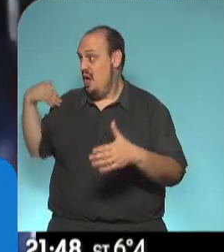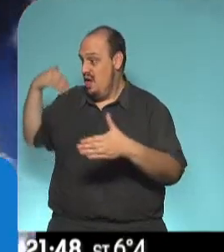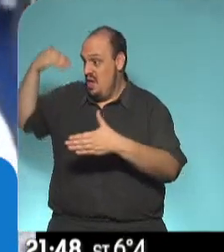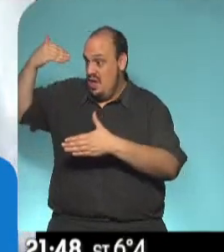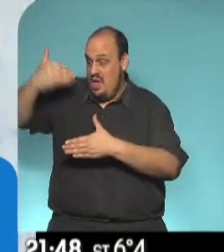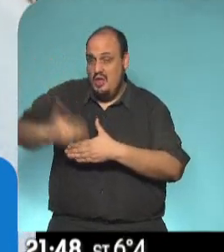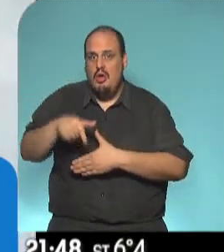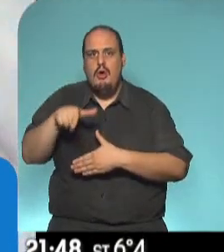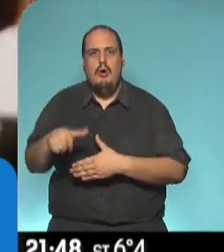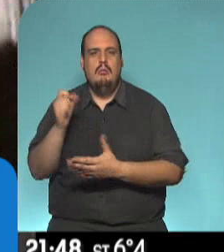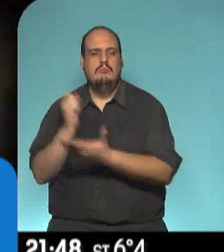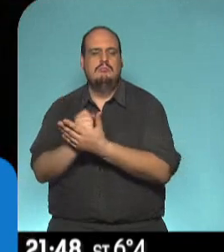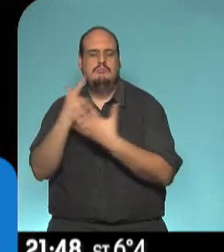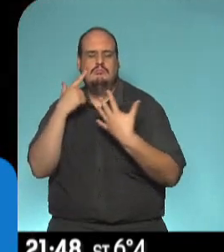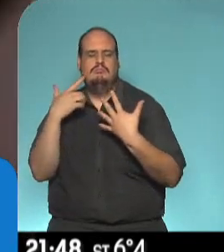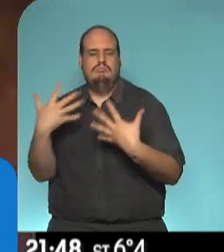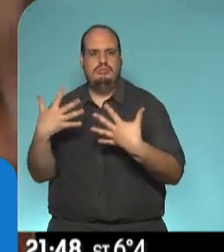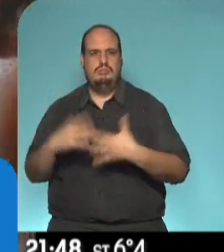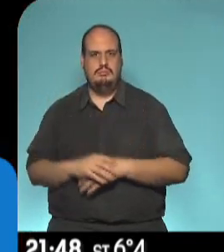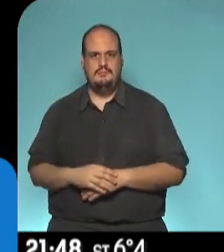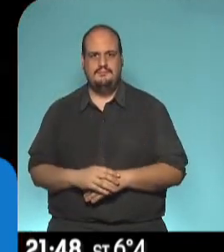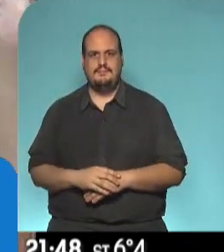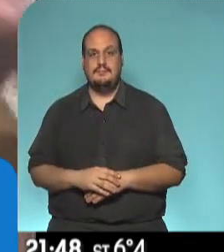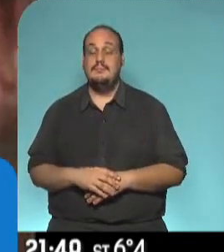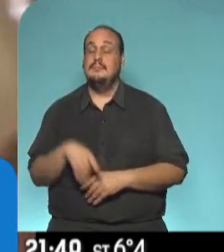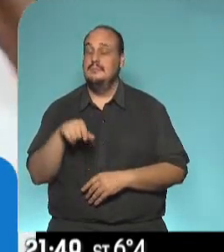resignifican para todo el mundo. Qué necesidad de un